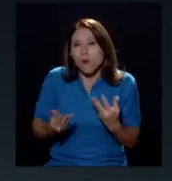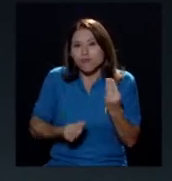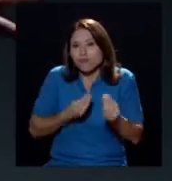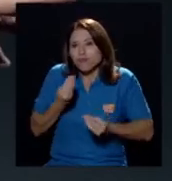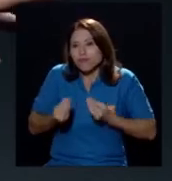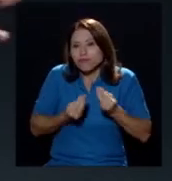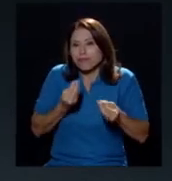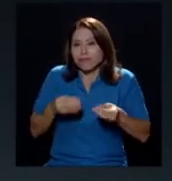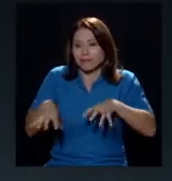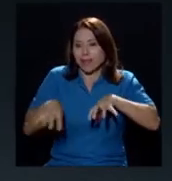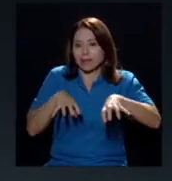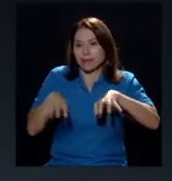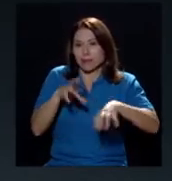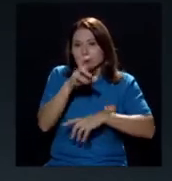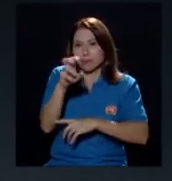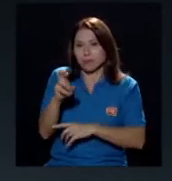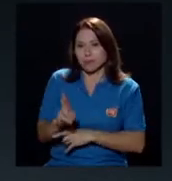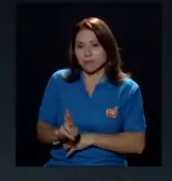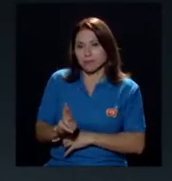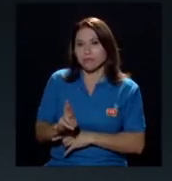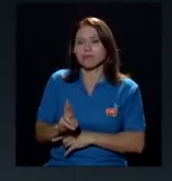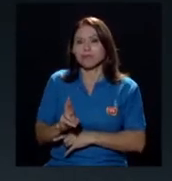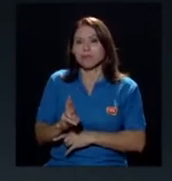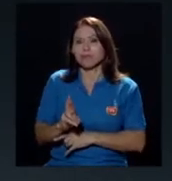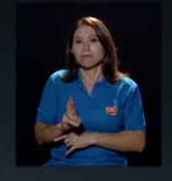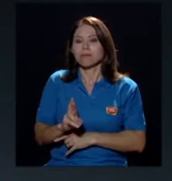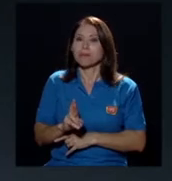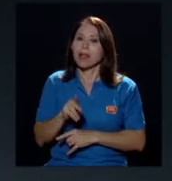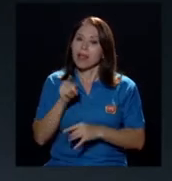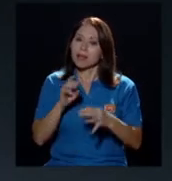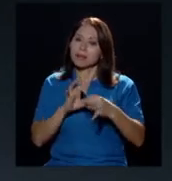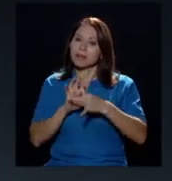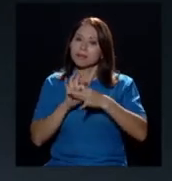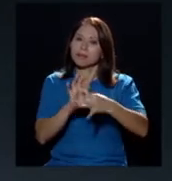rica en esa relación